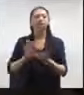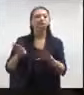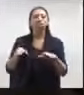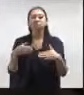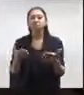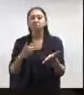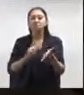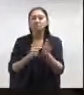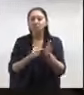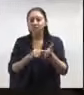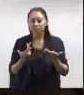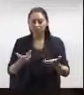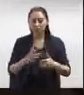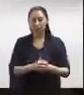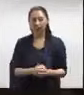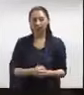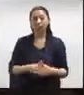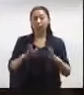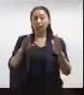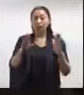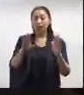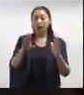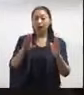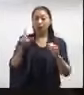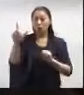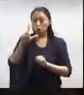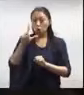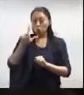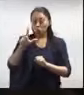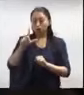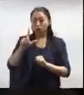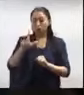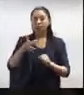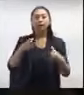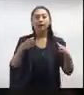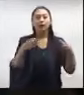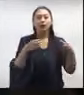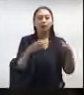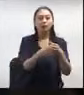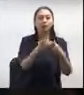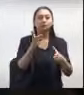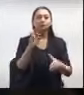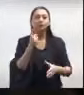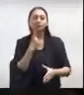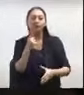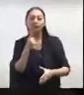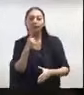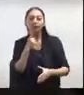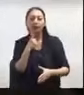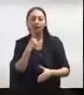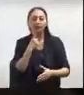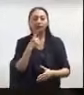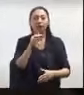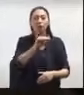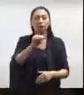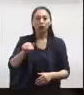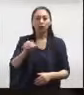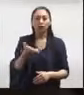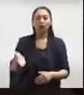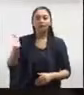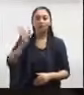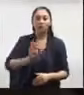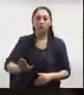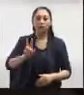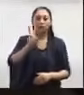decir? Que si el día lunes en jefes de bloque la convocatoria se hace después de las 2 de la